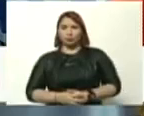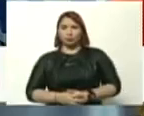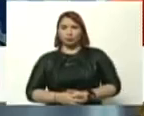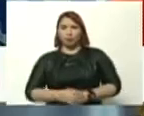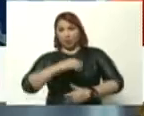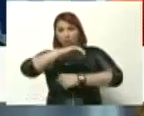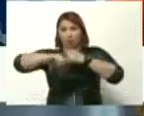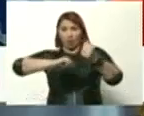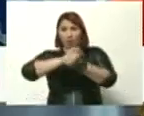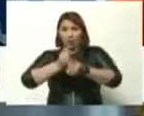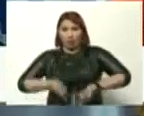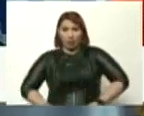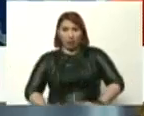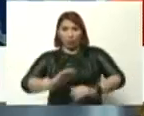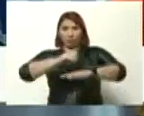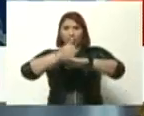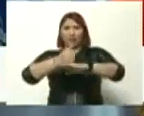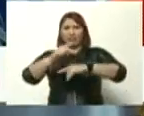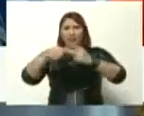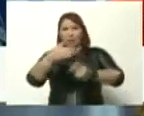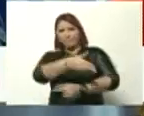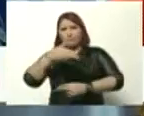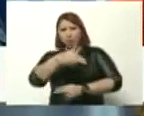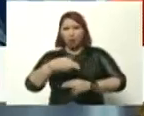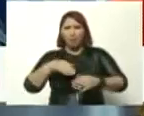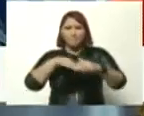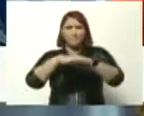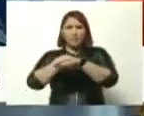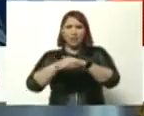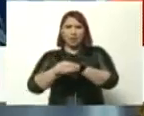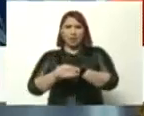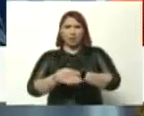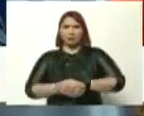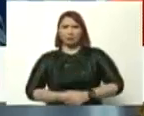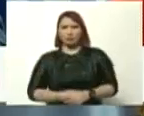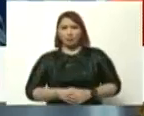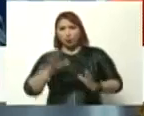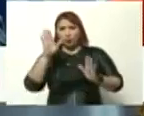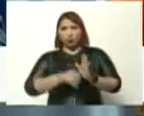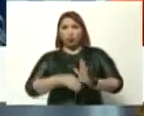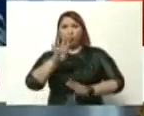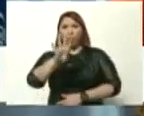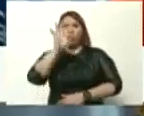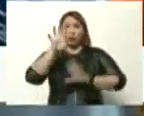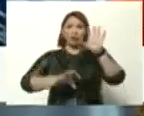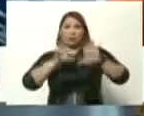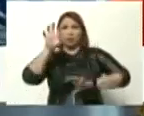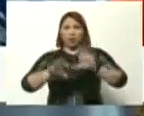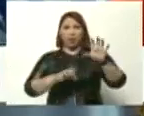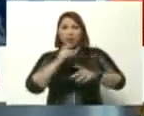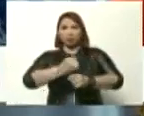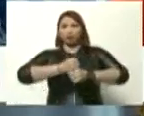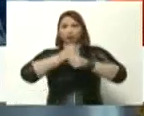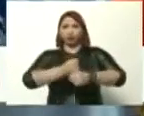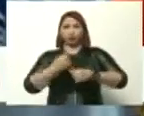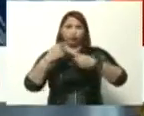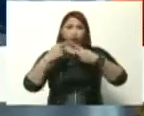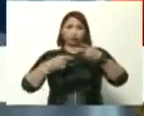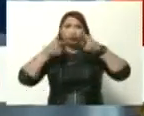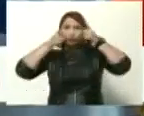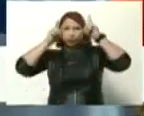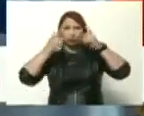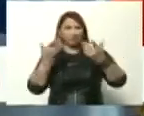Ataron al hijo de la dueña y luego le dispararon un pie para llevarse 4 animales tipo bovino, una yegua y varios objetos. Es